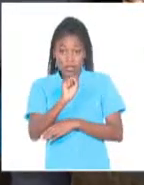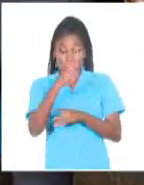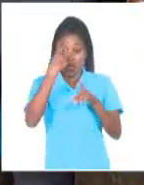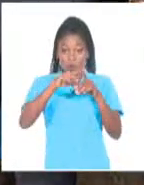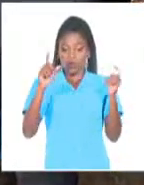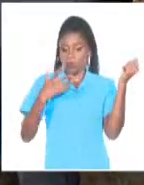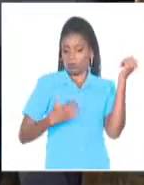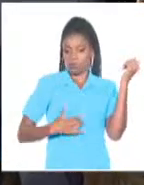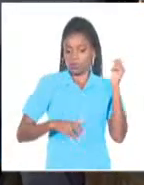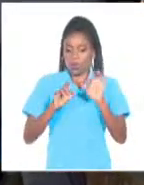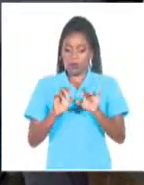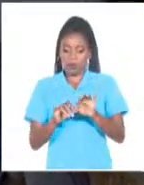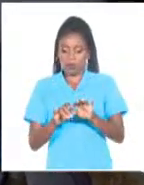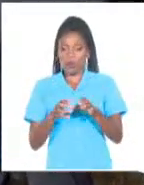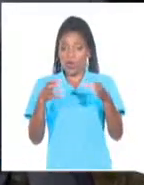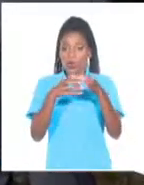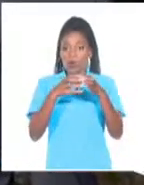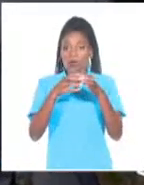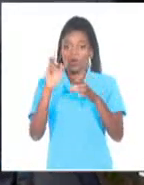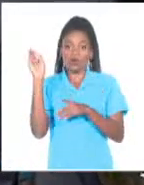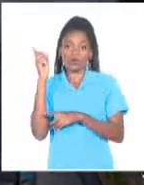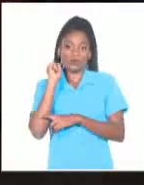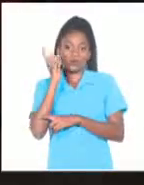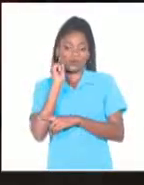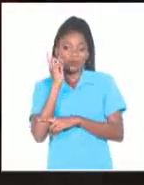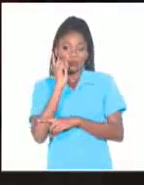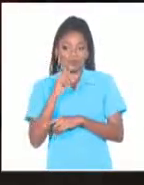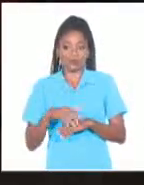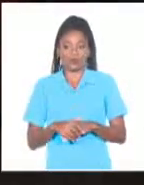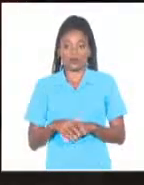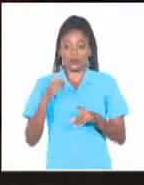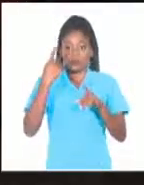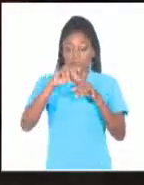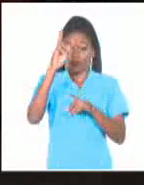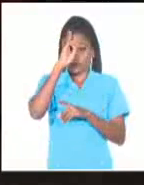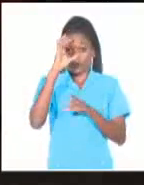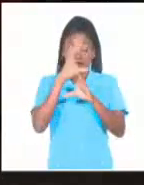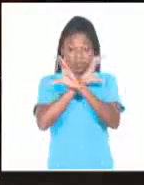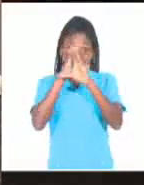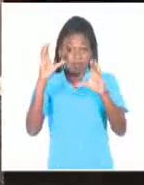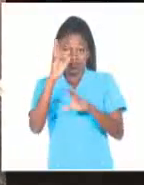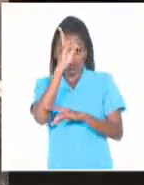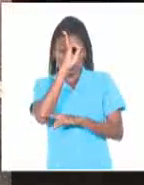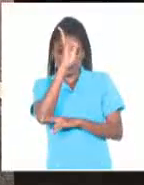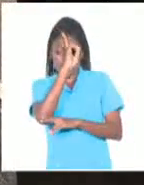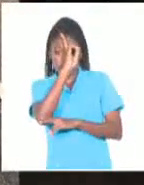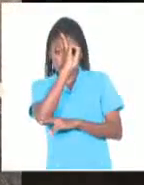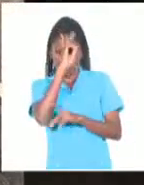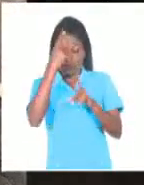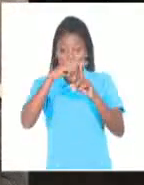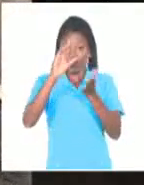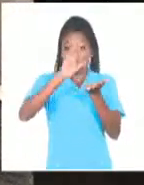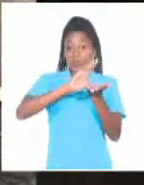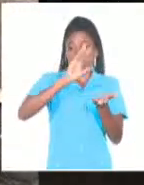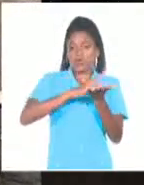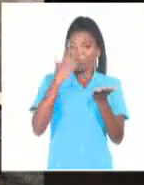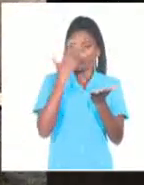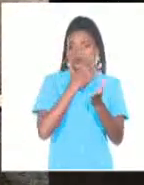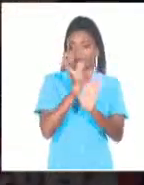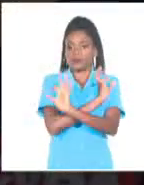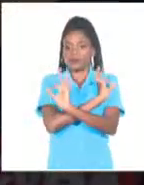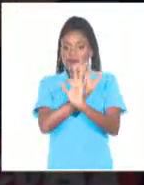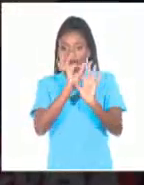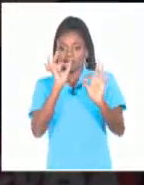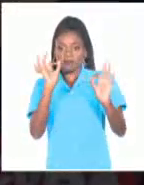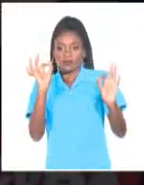musicales y equipamiento de sonido las filiales de ciencias médicas y de la Universidad de oriente con libros afines a Las especialidades que